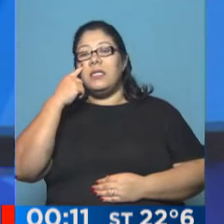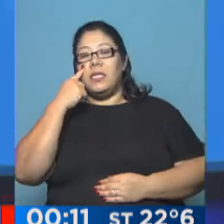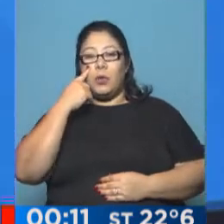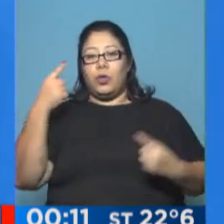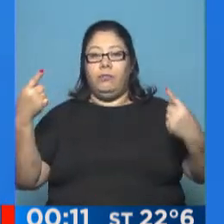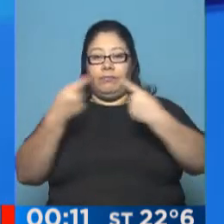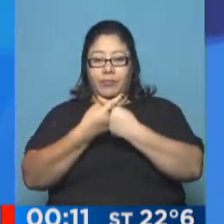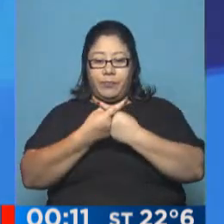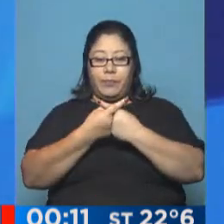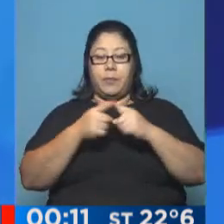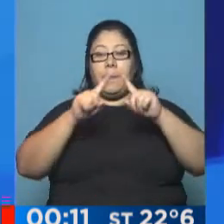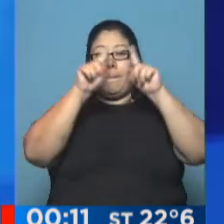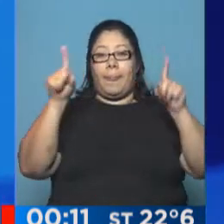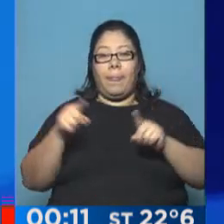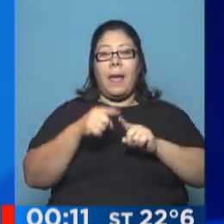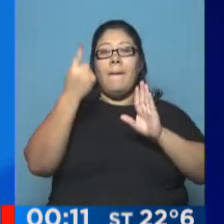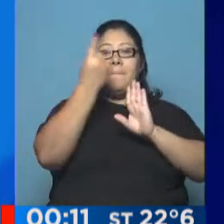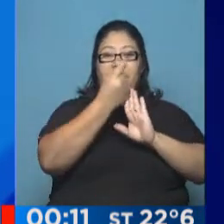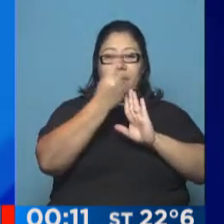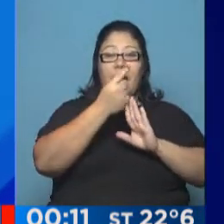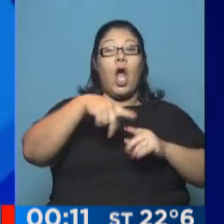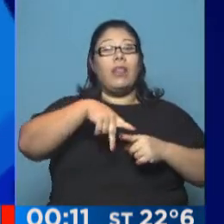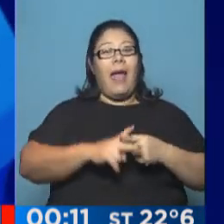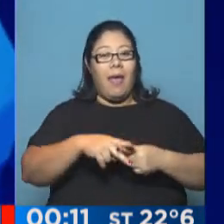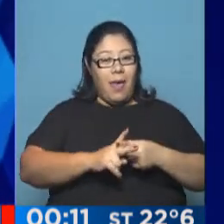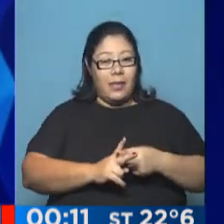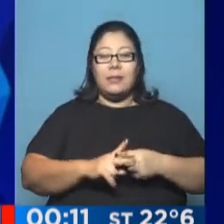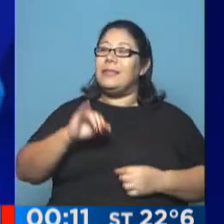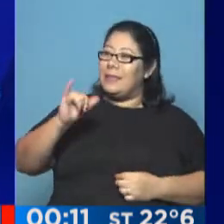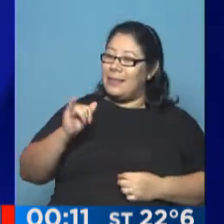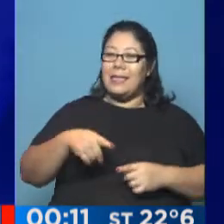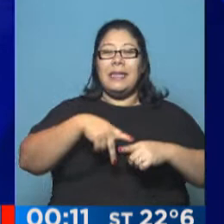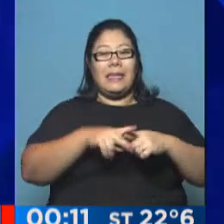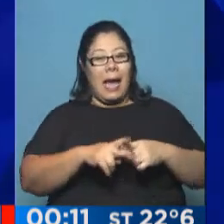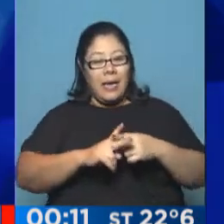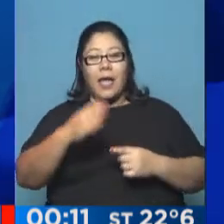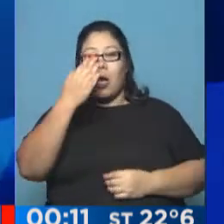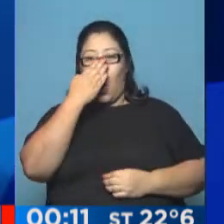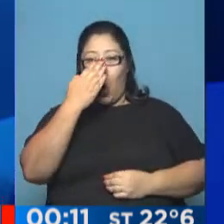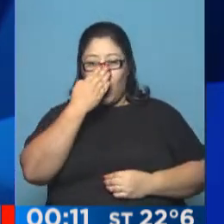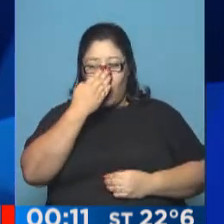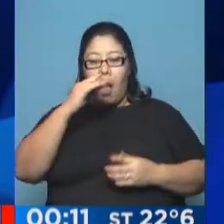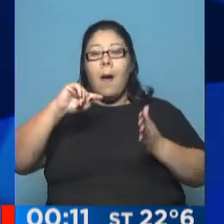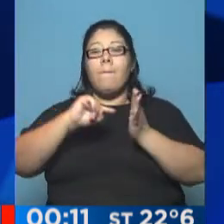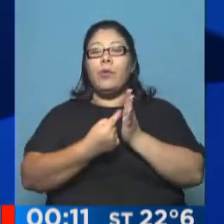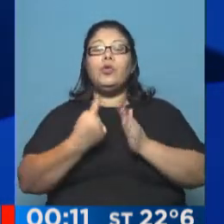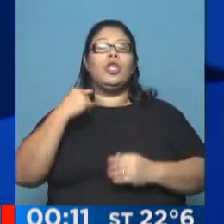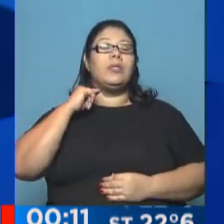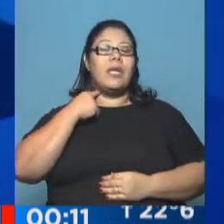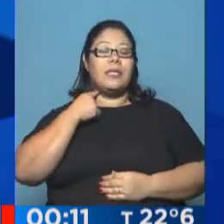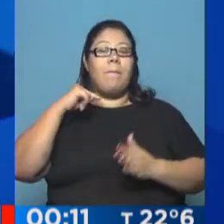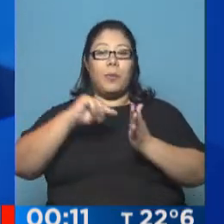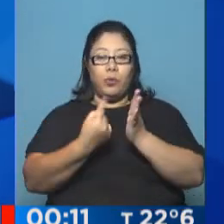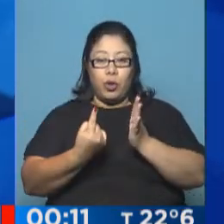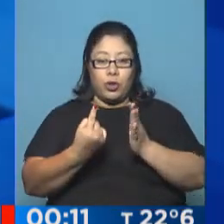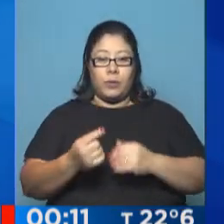Así está la tabla de posiciones. Primero, Talleres, así se dice en Córdoba. Talleres, sí. 13 unidades, 10 puntos para Brown de Puerto